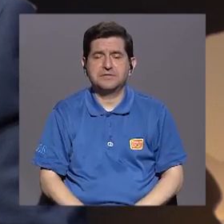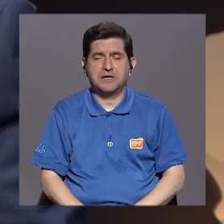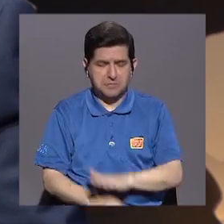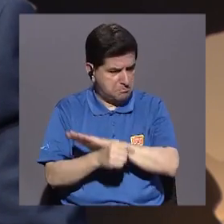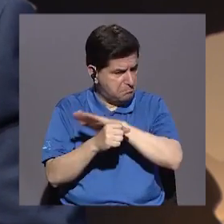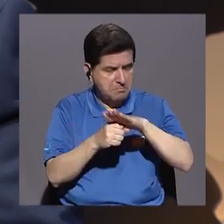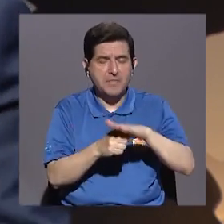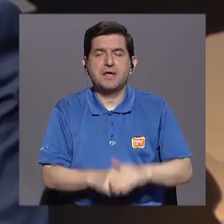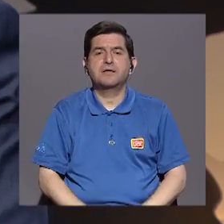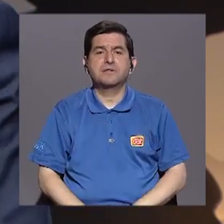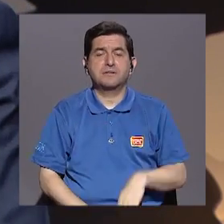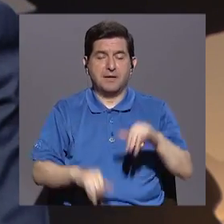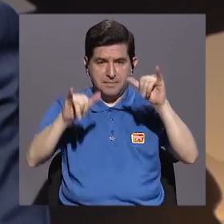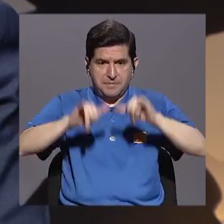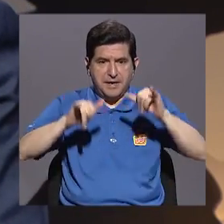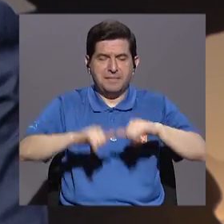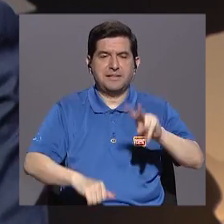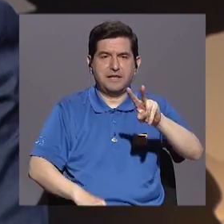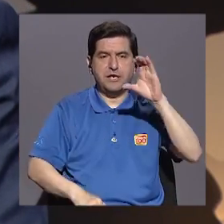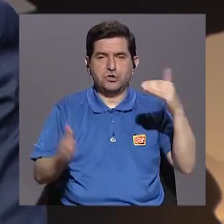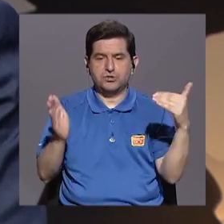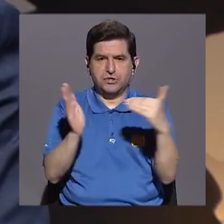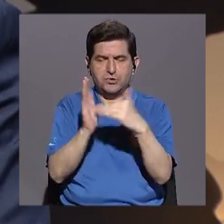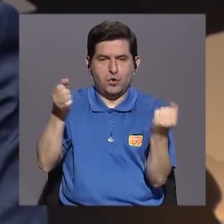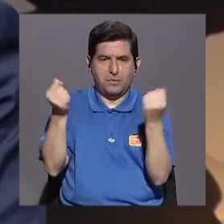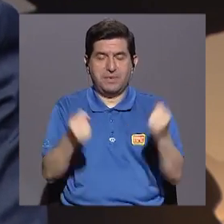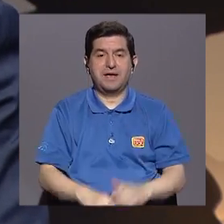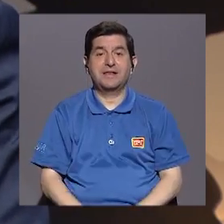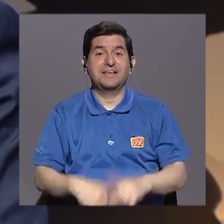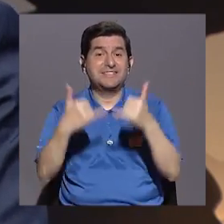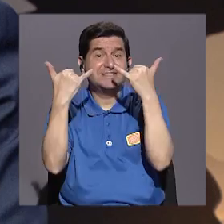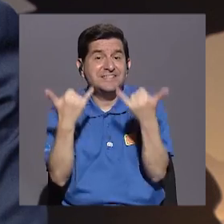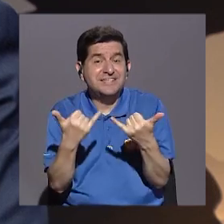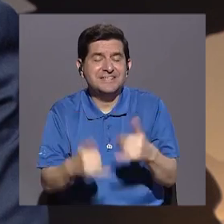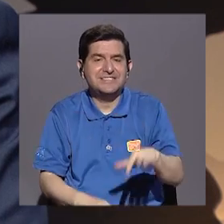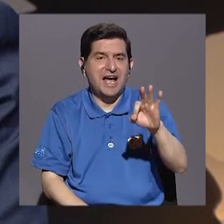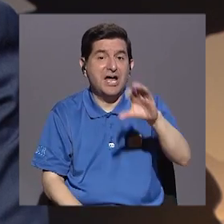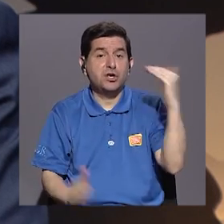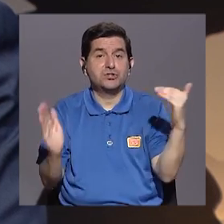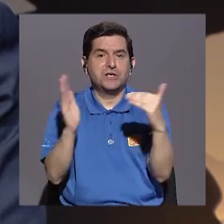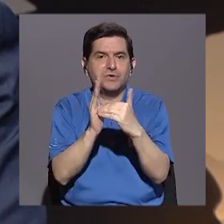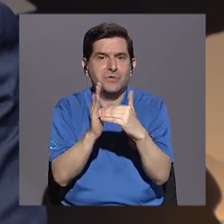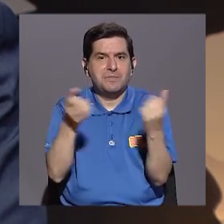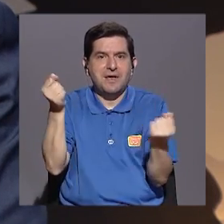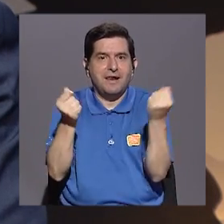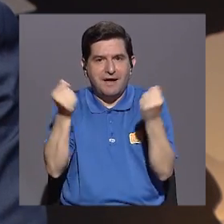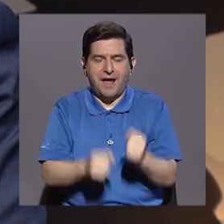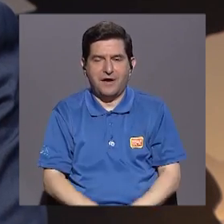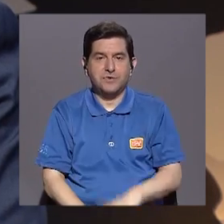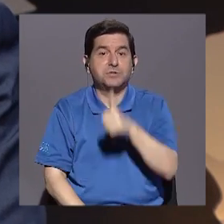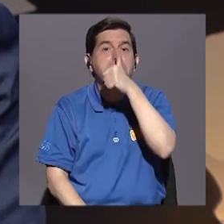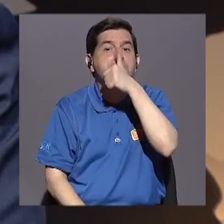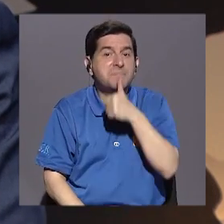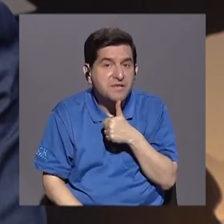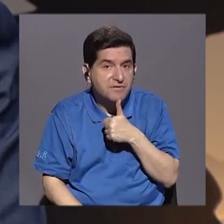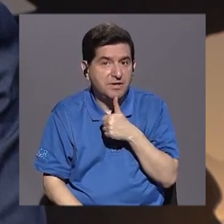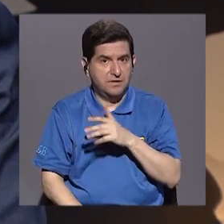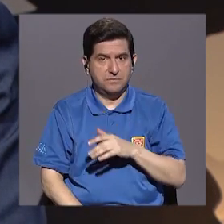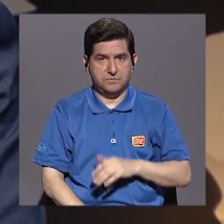100% y podemos alimentar esos 200 mil vehículos si llegamos a los 900 mil vehículos privados